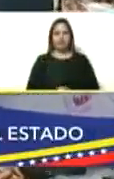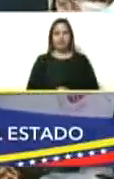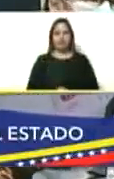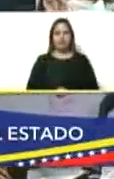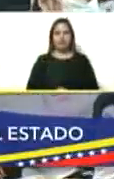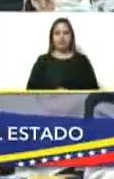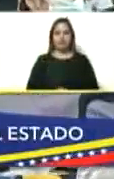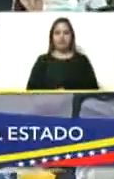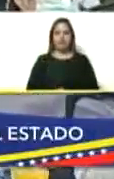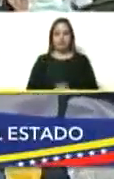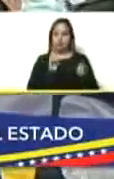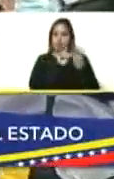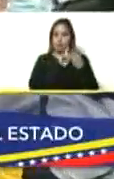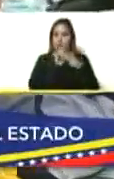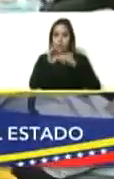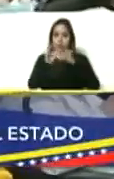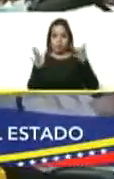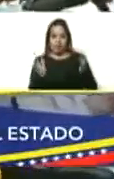con la pandemia.